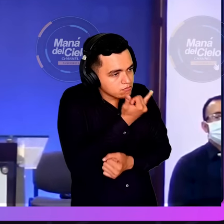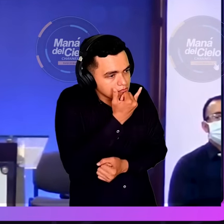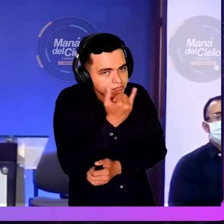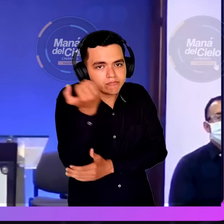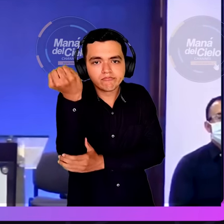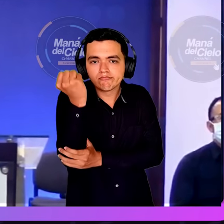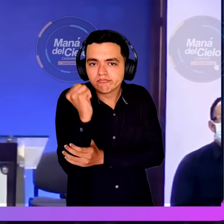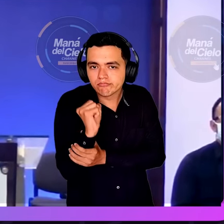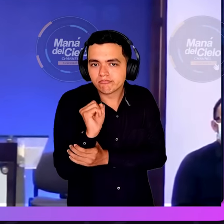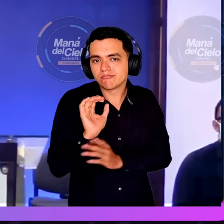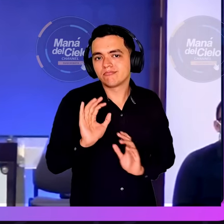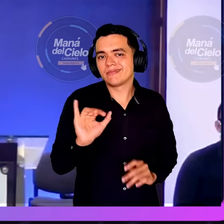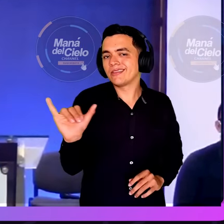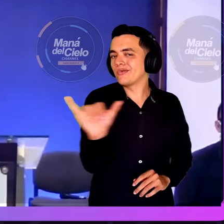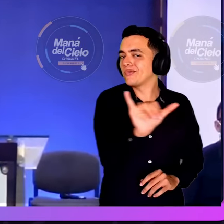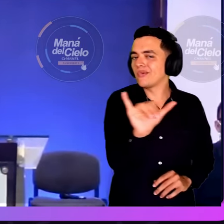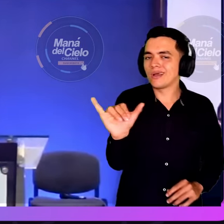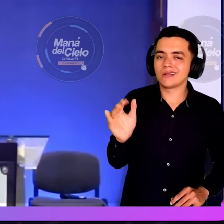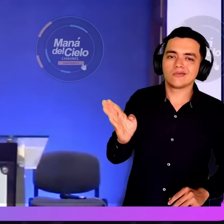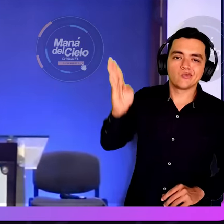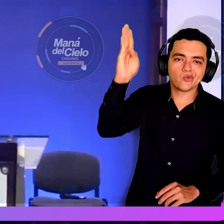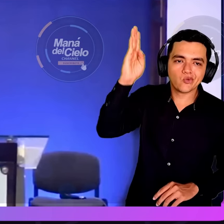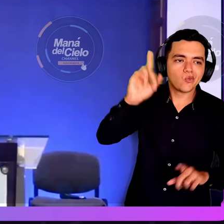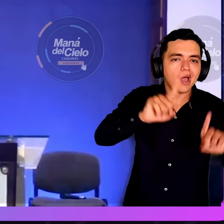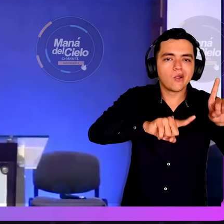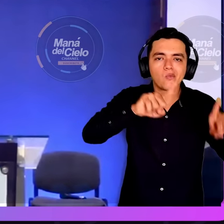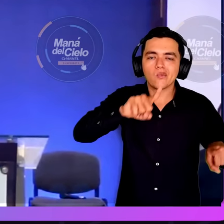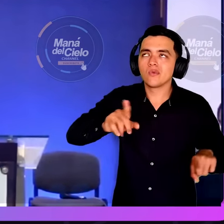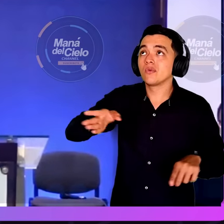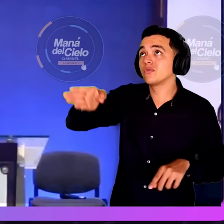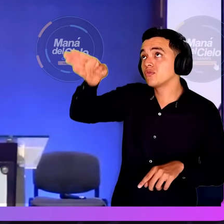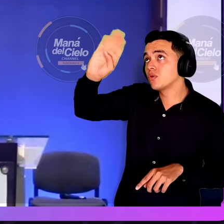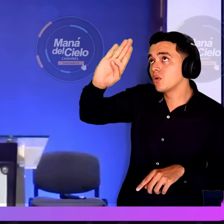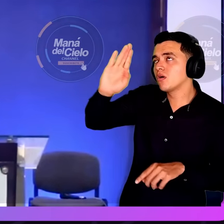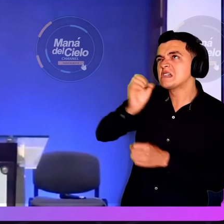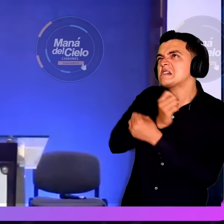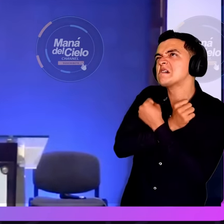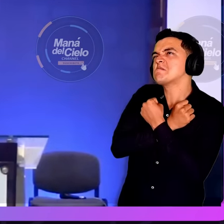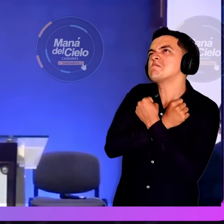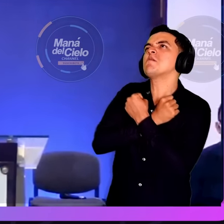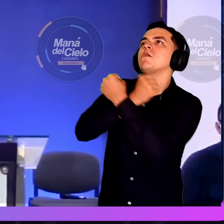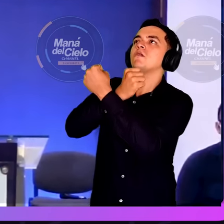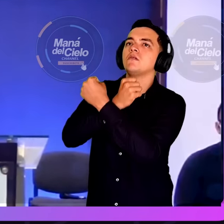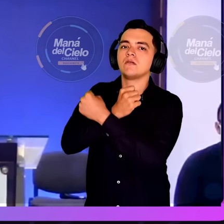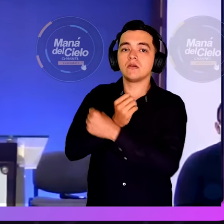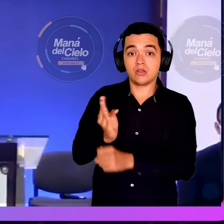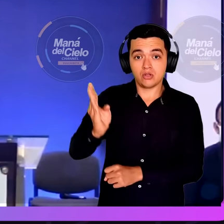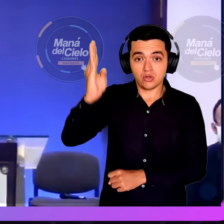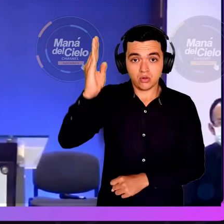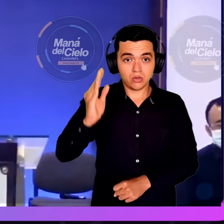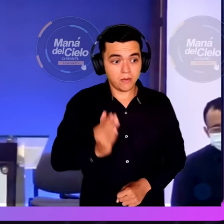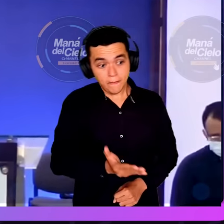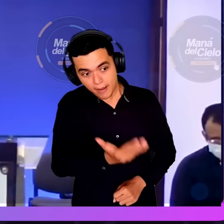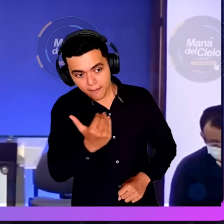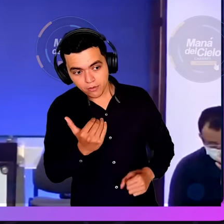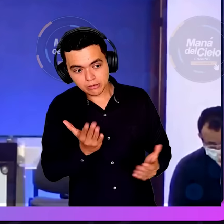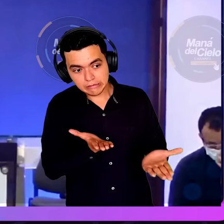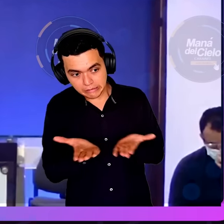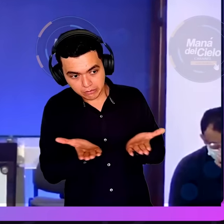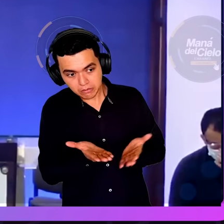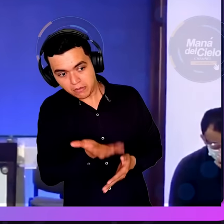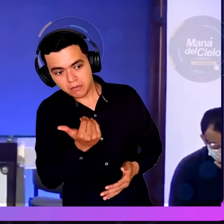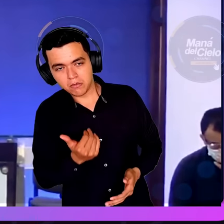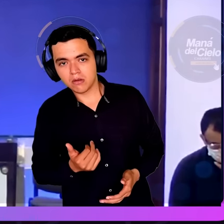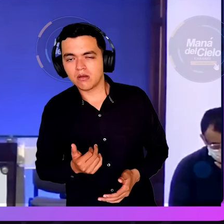le estaba pidiendo, vea, Camila, acompáñeme a gobernar, a resolver los problemas que tengo que resolver. Tampoco le estaba pidiendo, de pronto, vaya